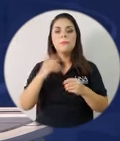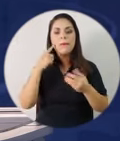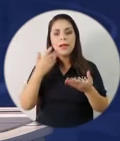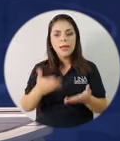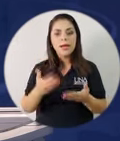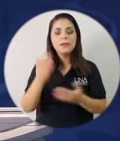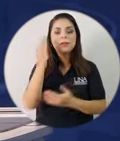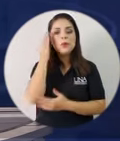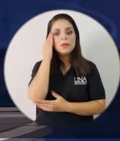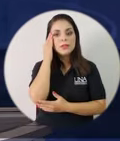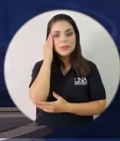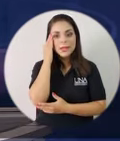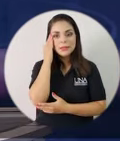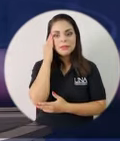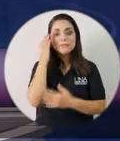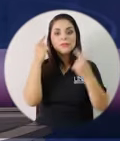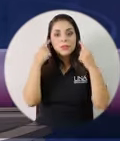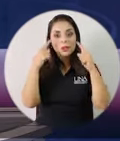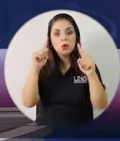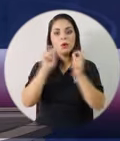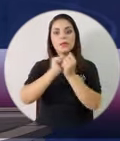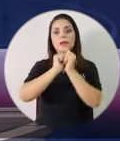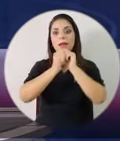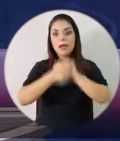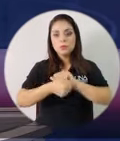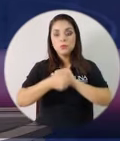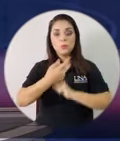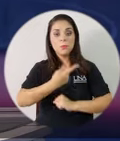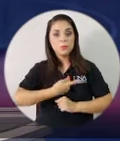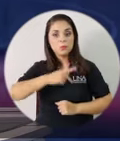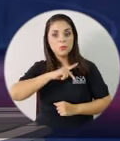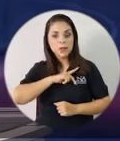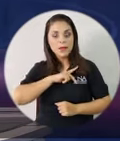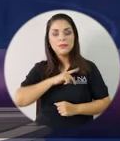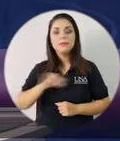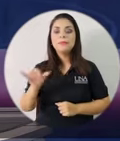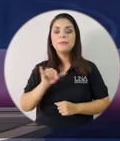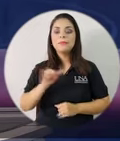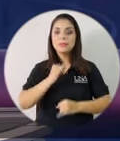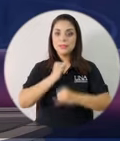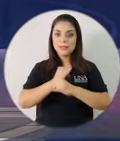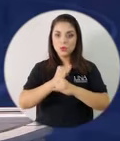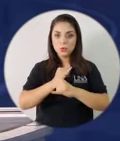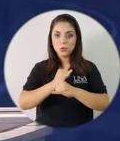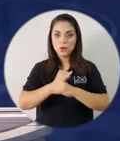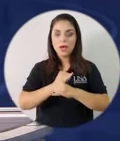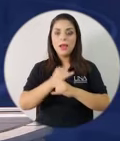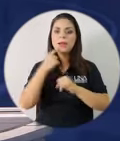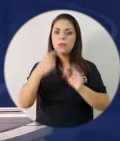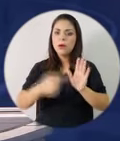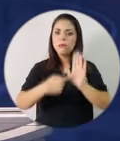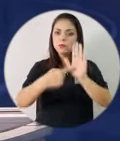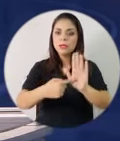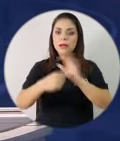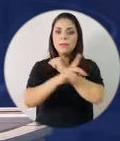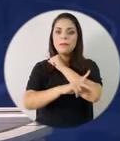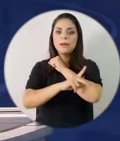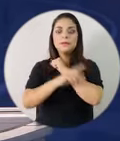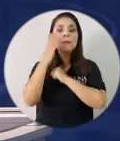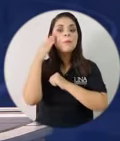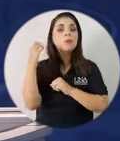generación de una conciencia que se traduzca en cambios tanto personales como institucionales que se proyecten al